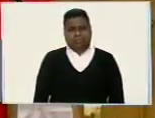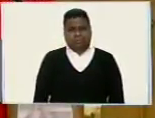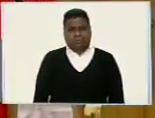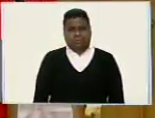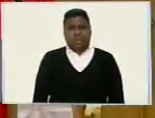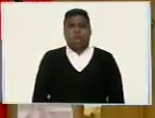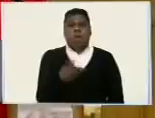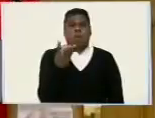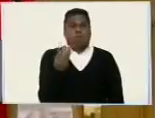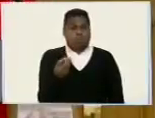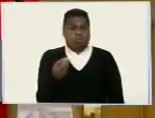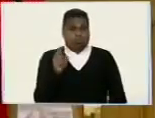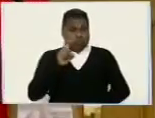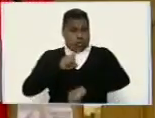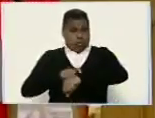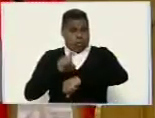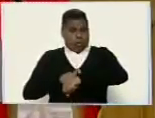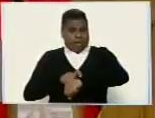Muchos momentos han sido